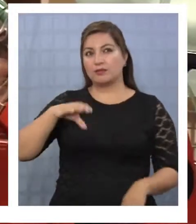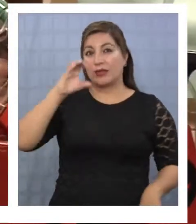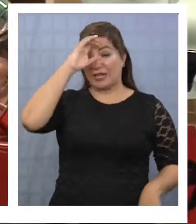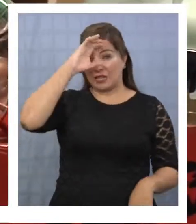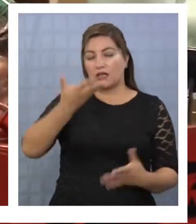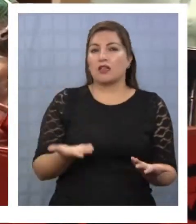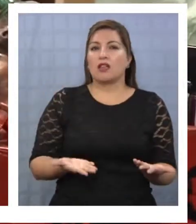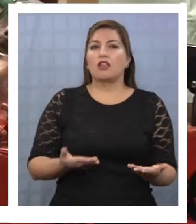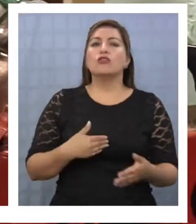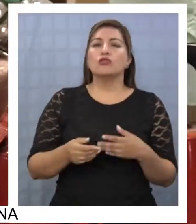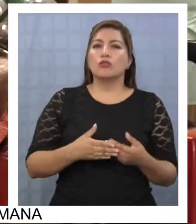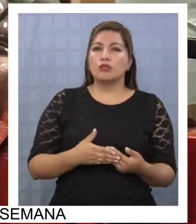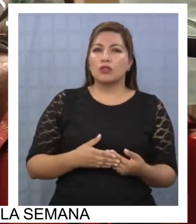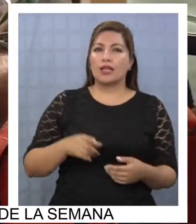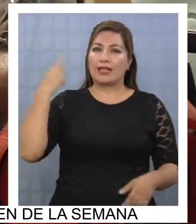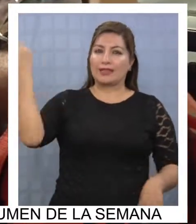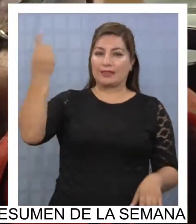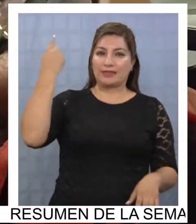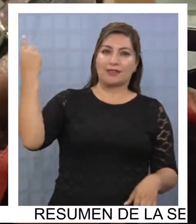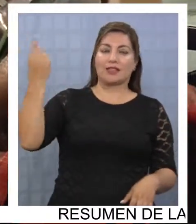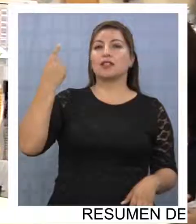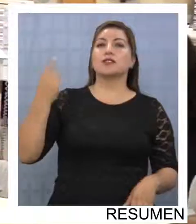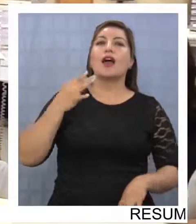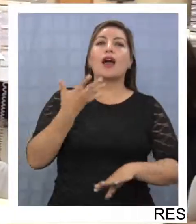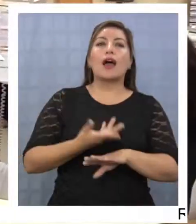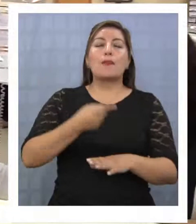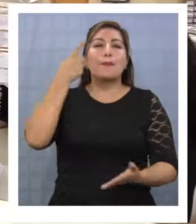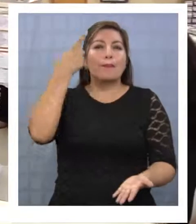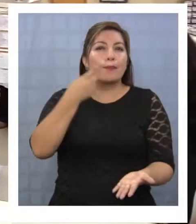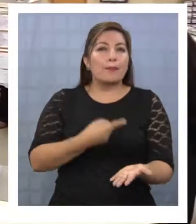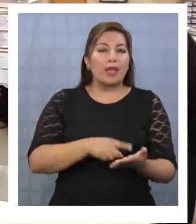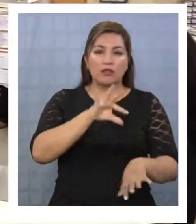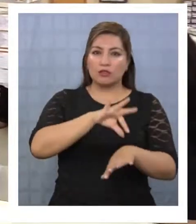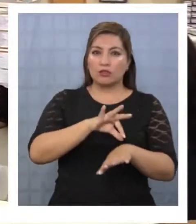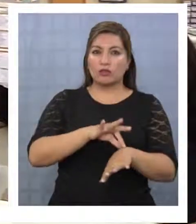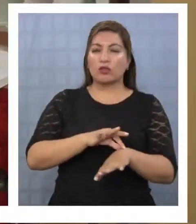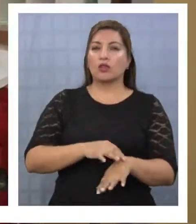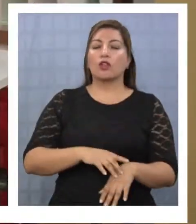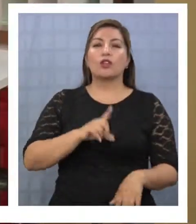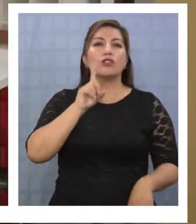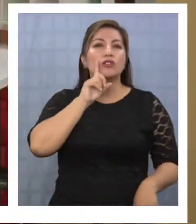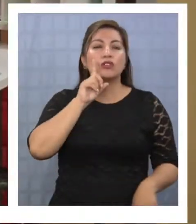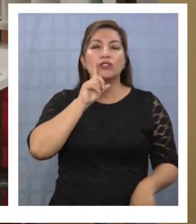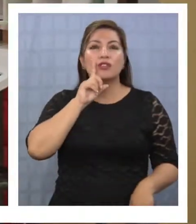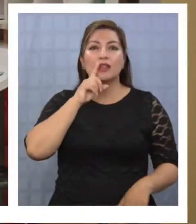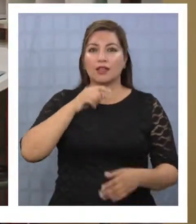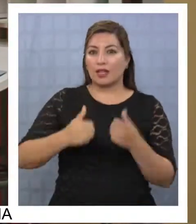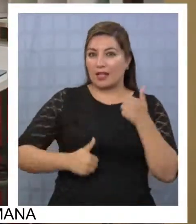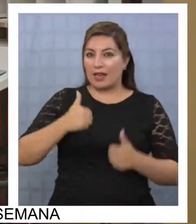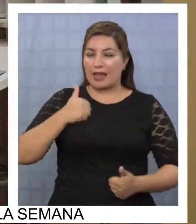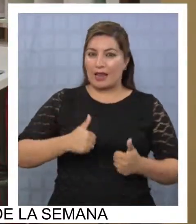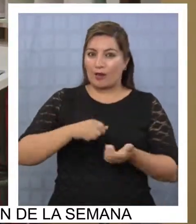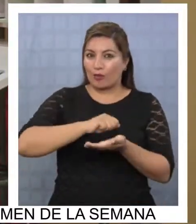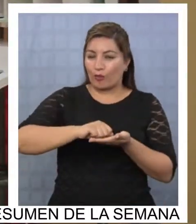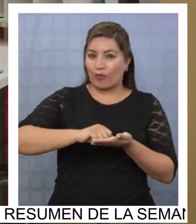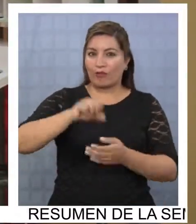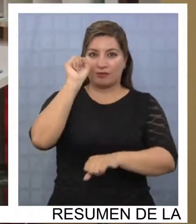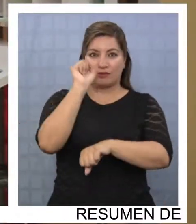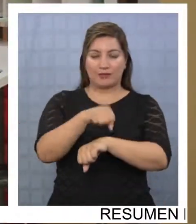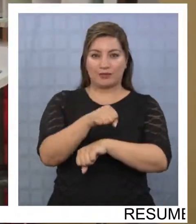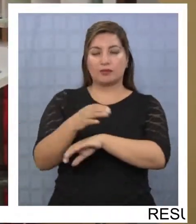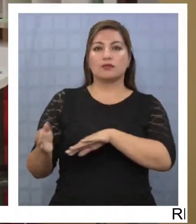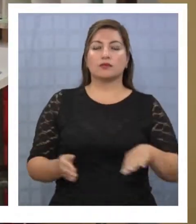Ministerio de Salud es que a nivel nacional hay más de mil médicos que no cuentan con el EUNACOM aprobado. Como hemos